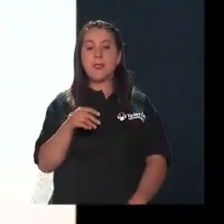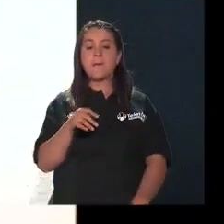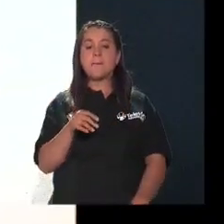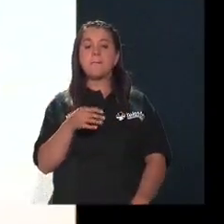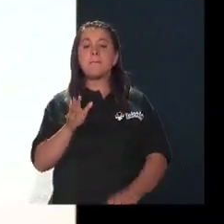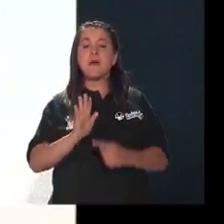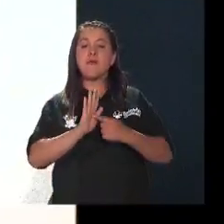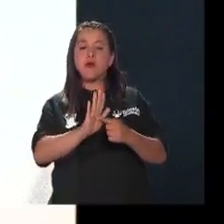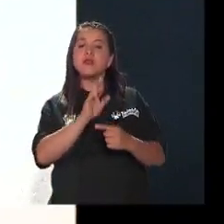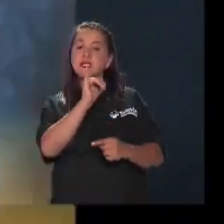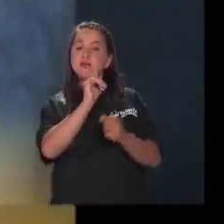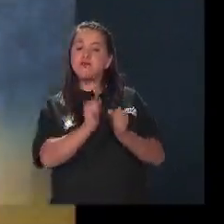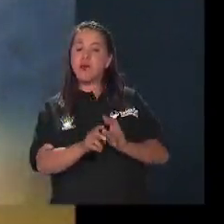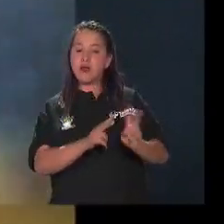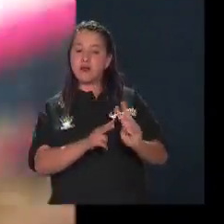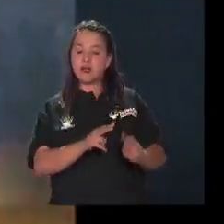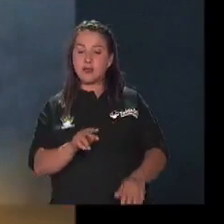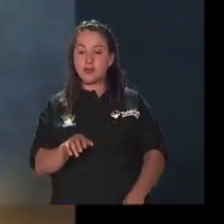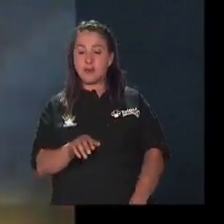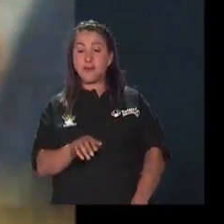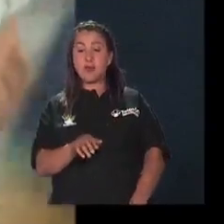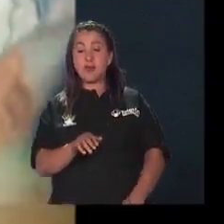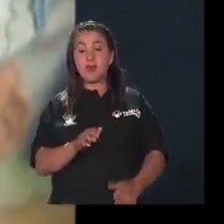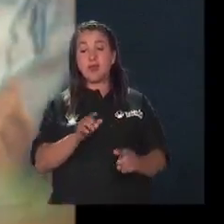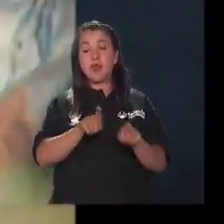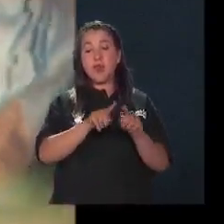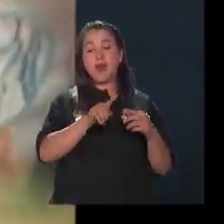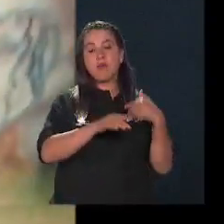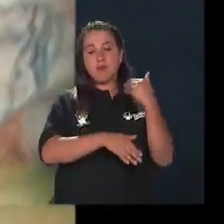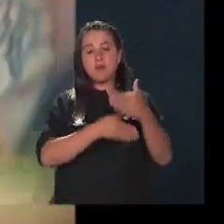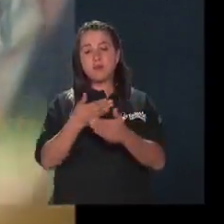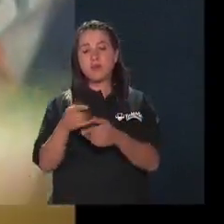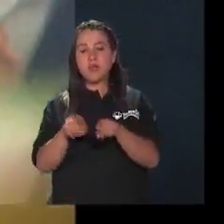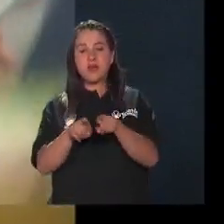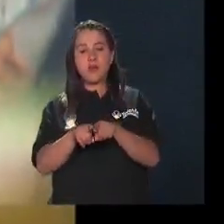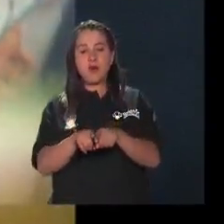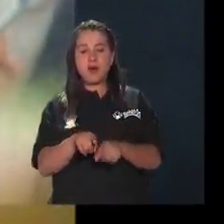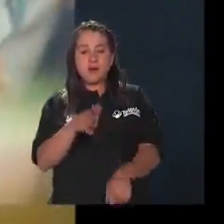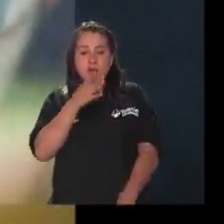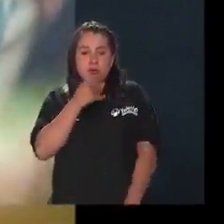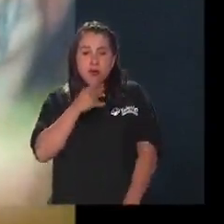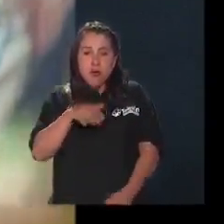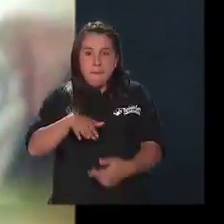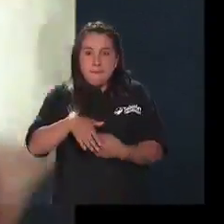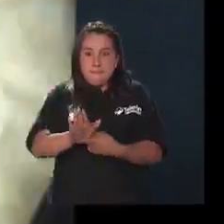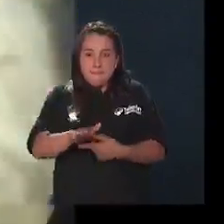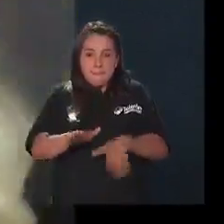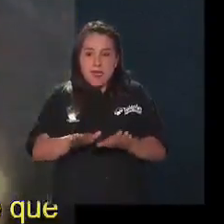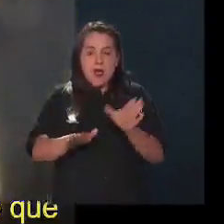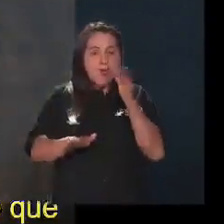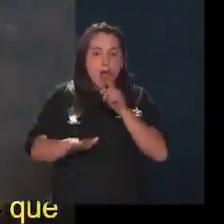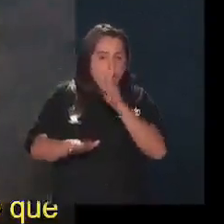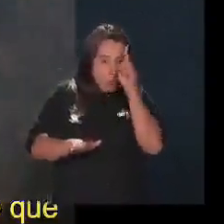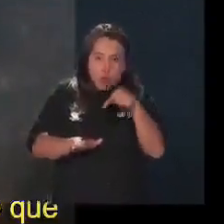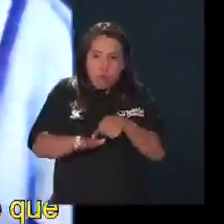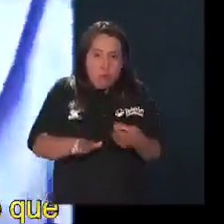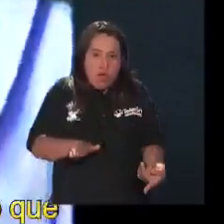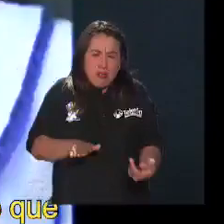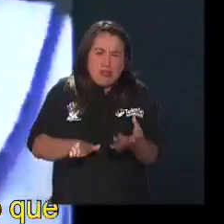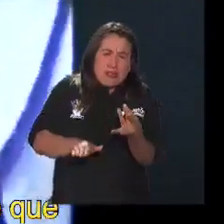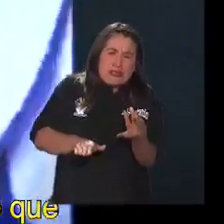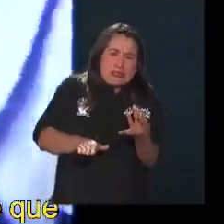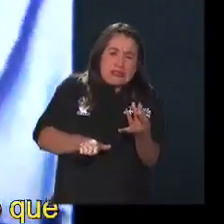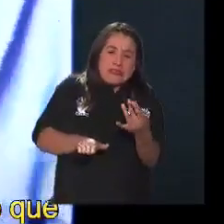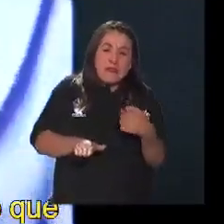hacer. Durante el proceso igual fue doloroso porque los pies no están hechos para realizar las cosas que yo hago con ellos, porque